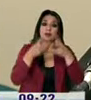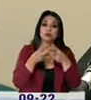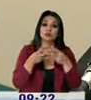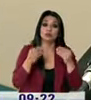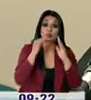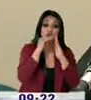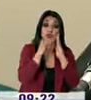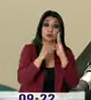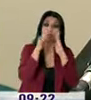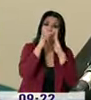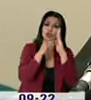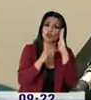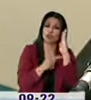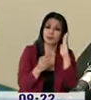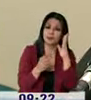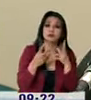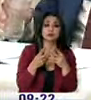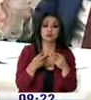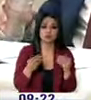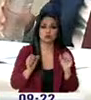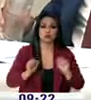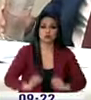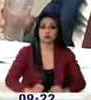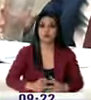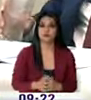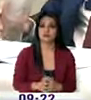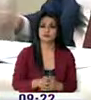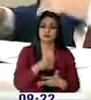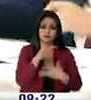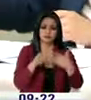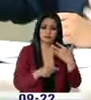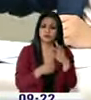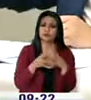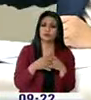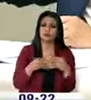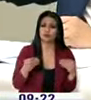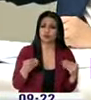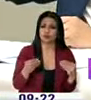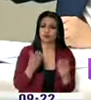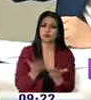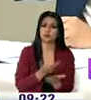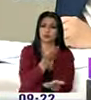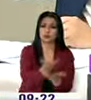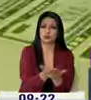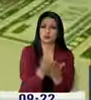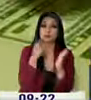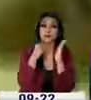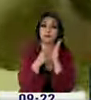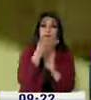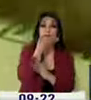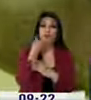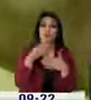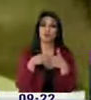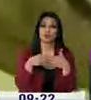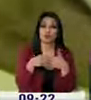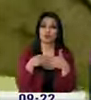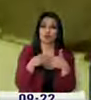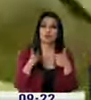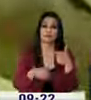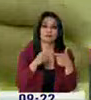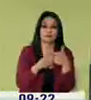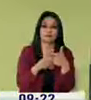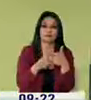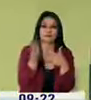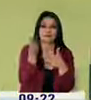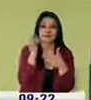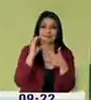que nosotros las llamamos alternativas. Dentro de las alternativas que proponen constan medidas para fortalecer la dolarización,